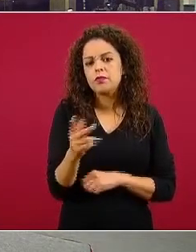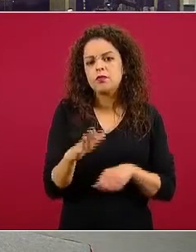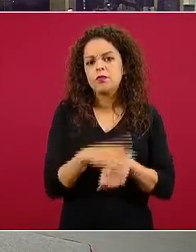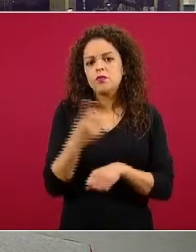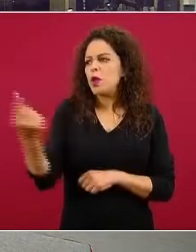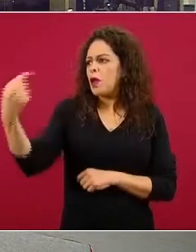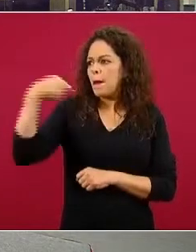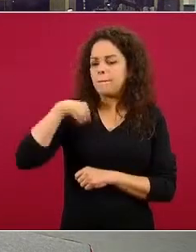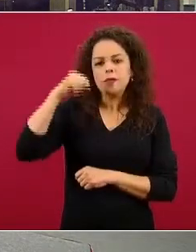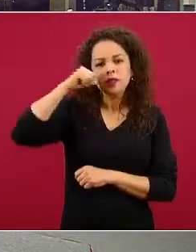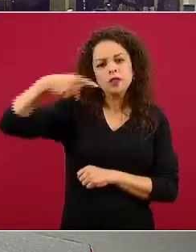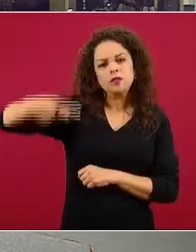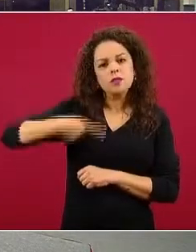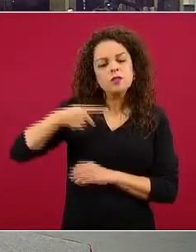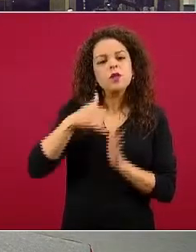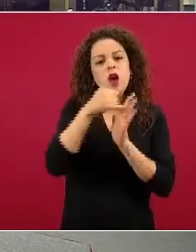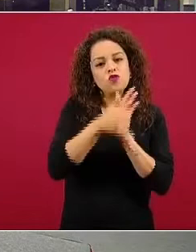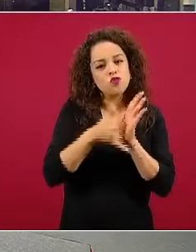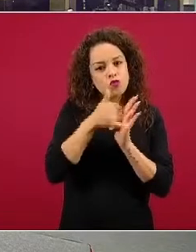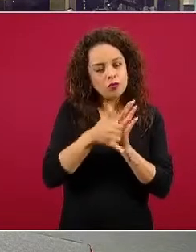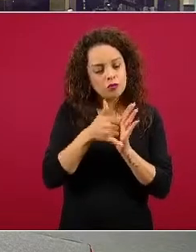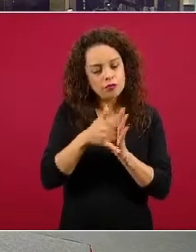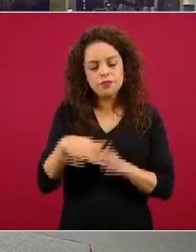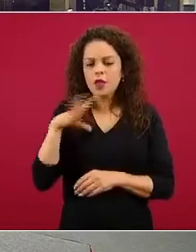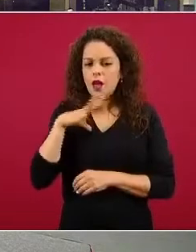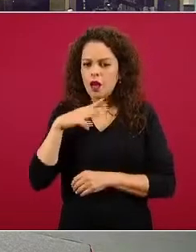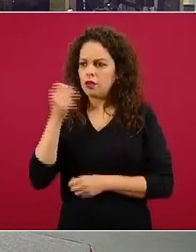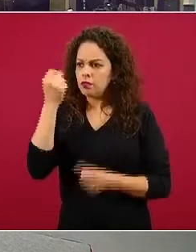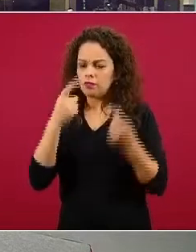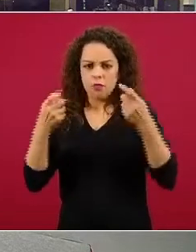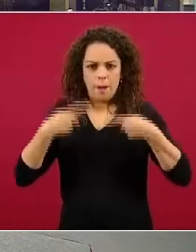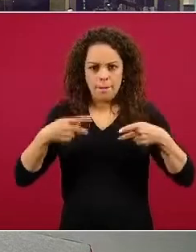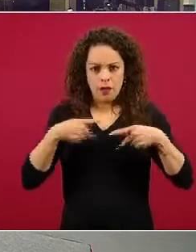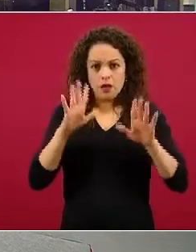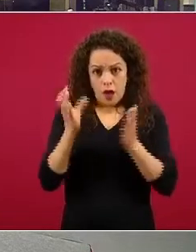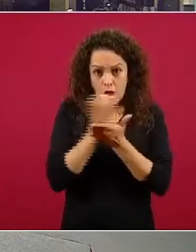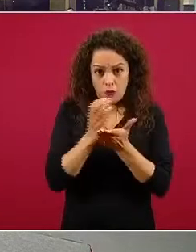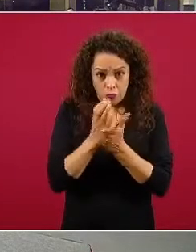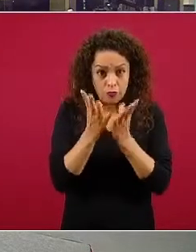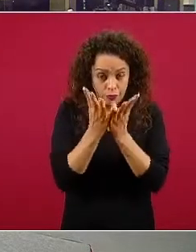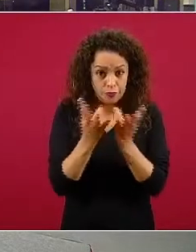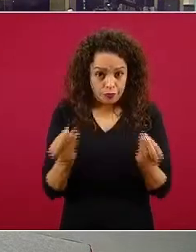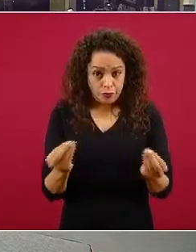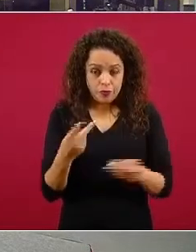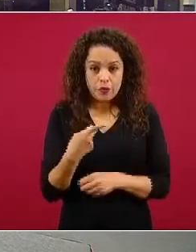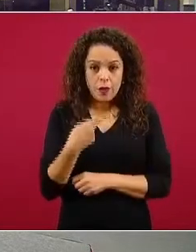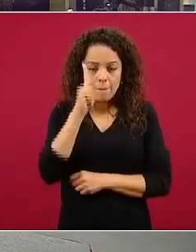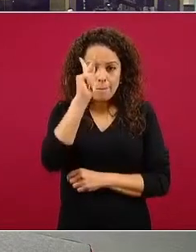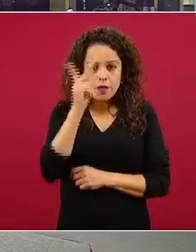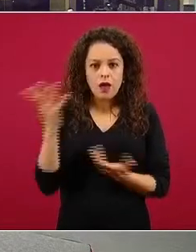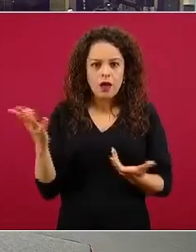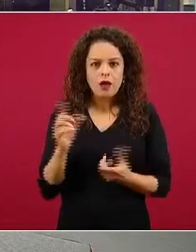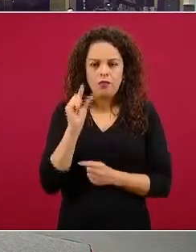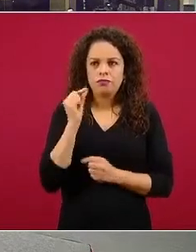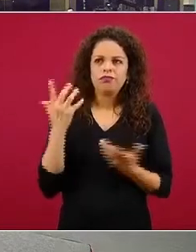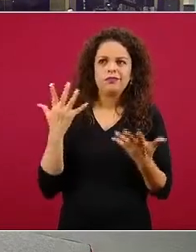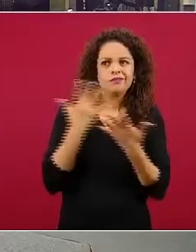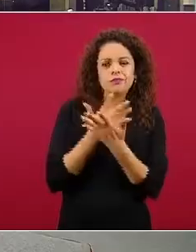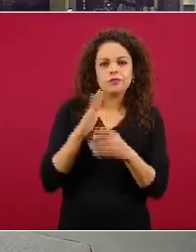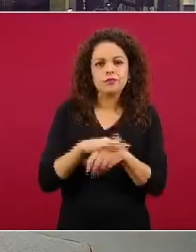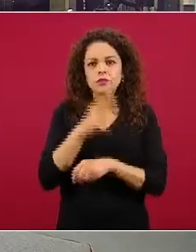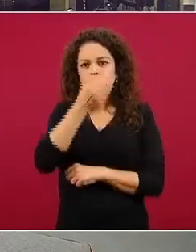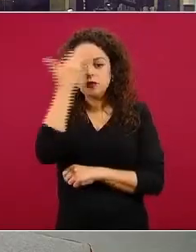canal de YouTube. Hay gente que se está recuperando, pero están un poquito desconcertados porque no saben cómo tener